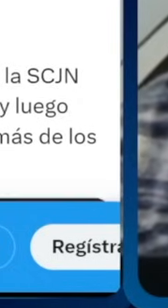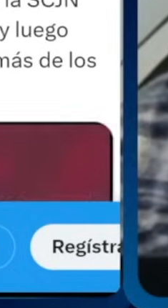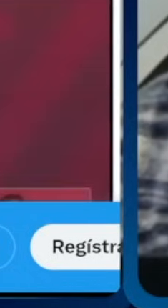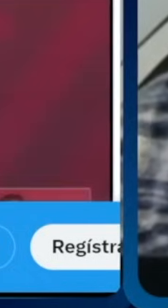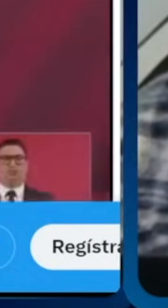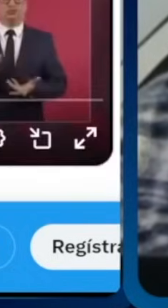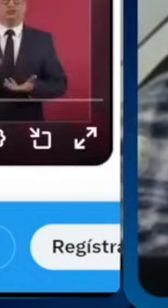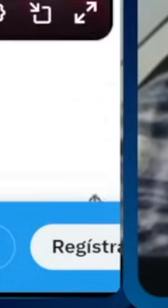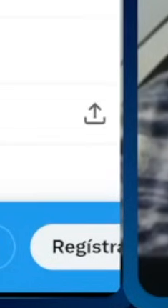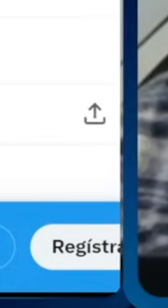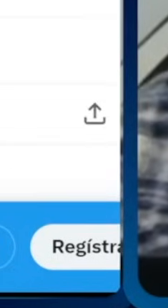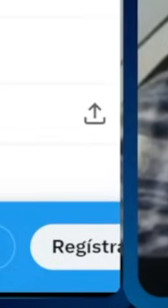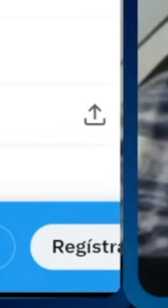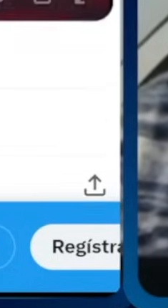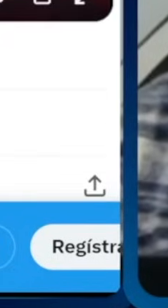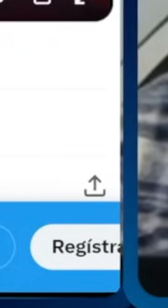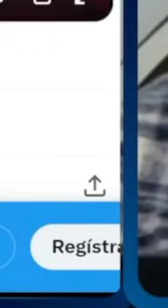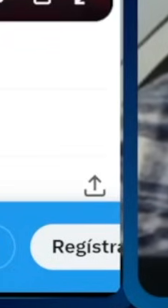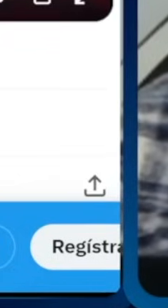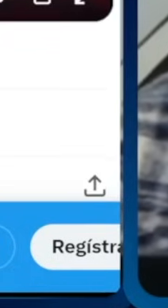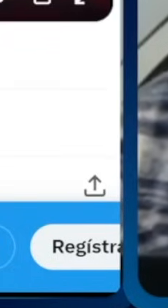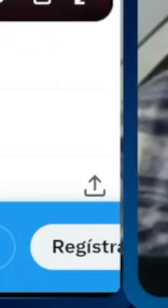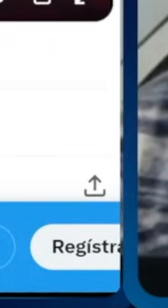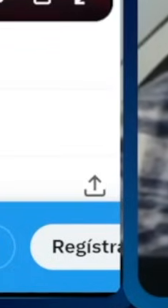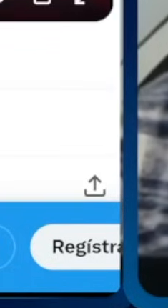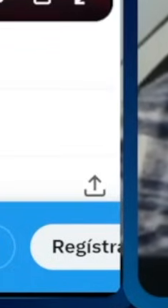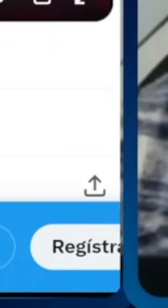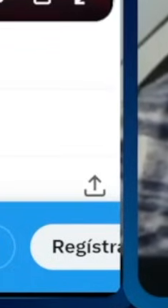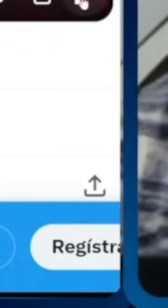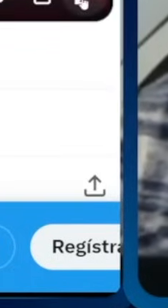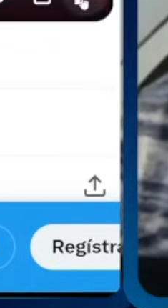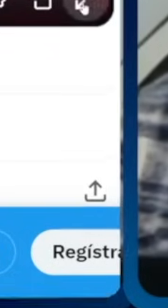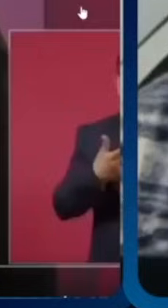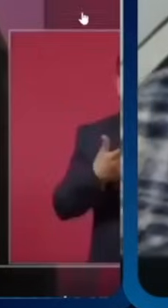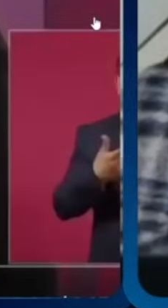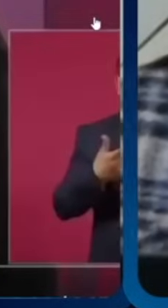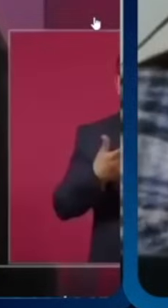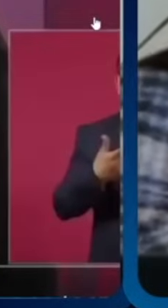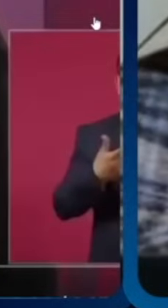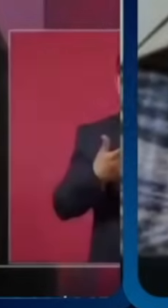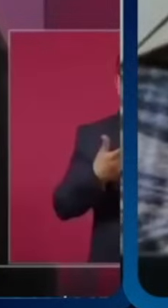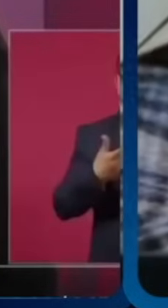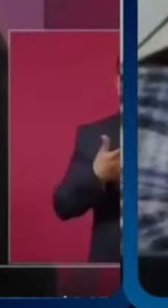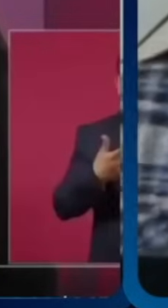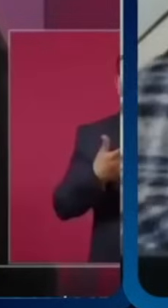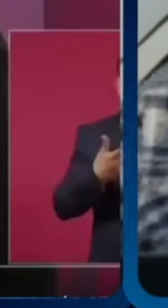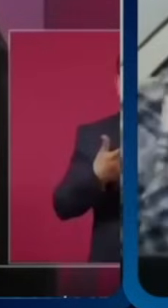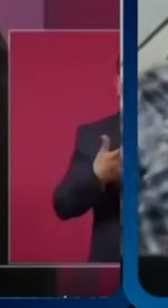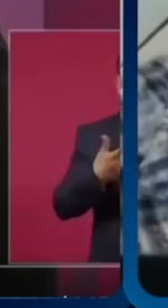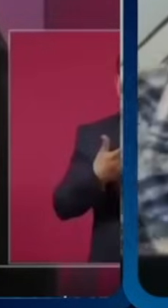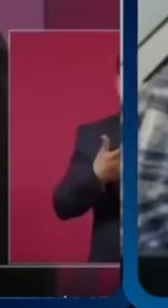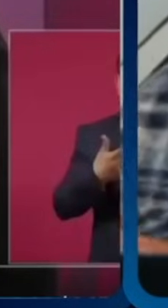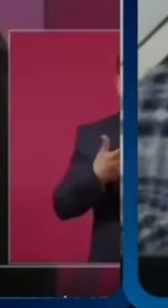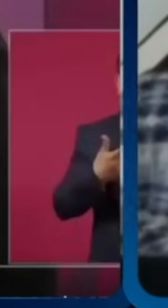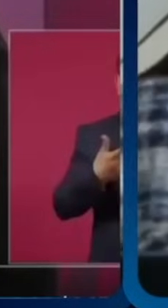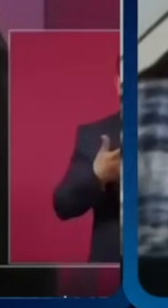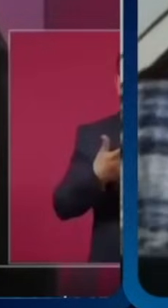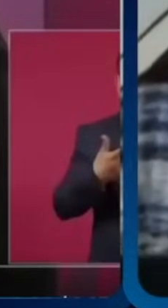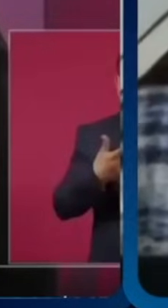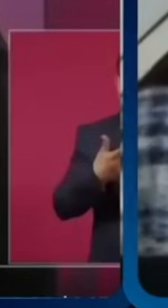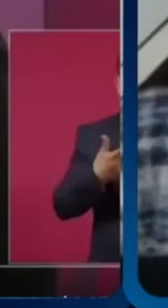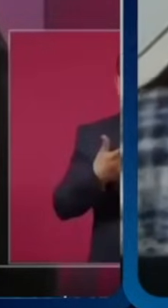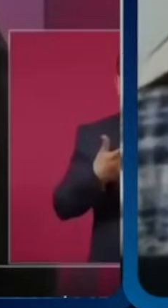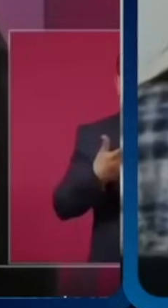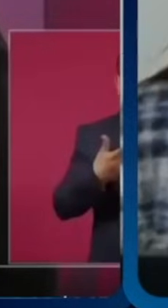el presidente, bueno, pues desenmascara a esos vecinos hipócritas que tiene ahí a un lado